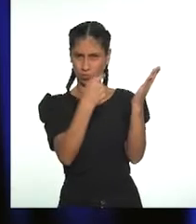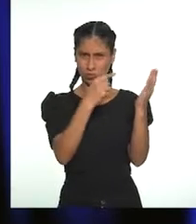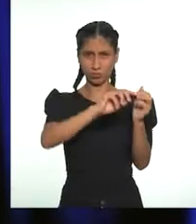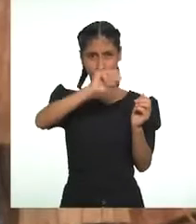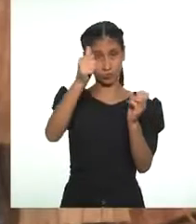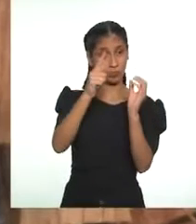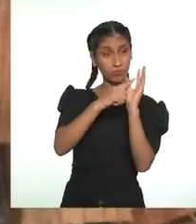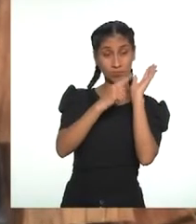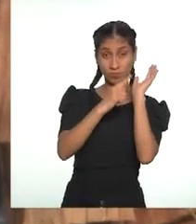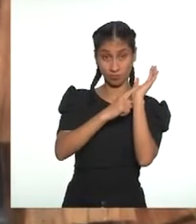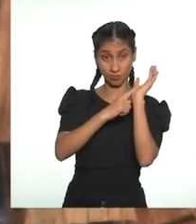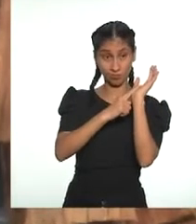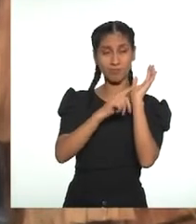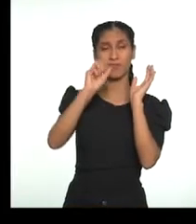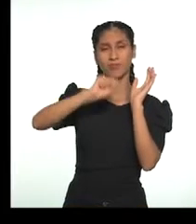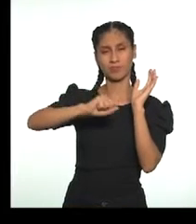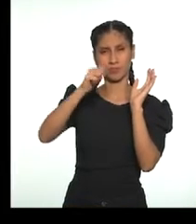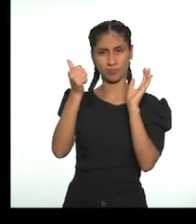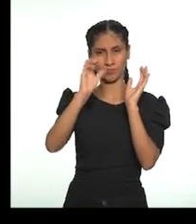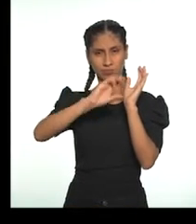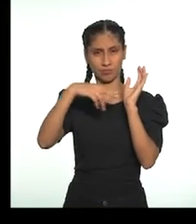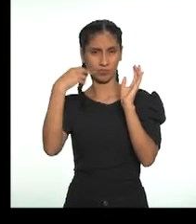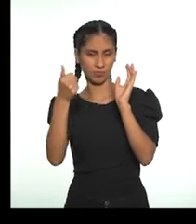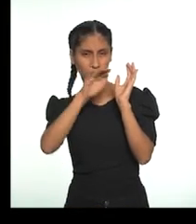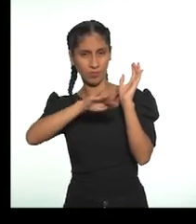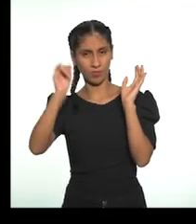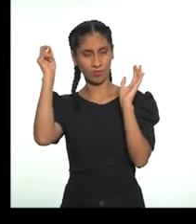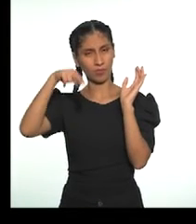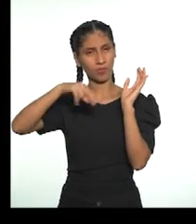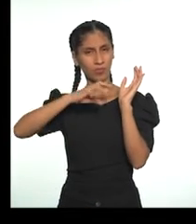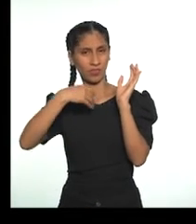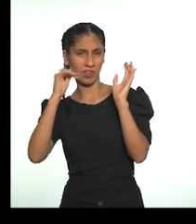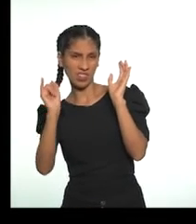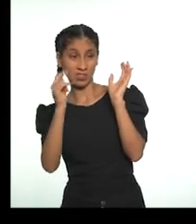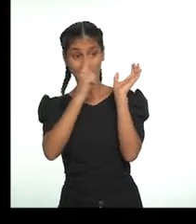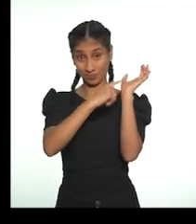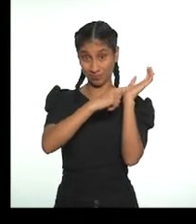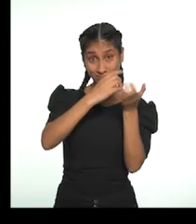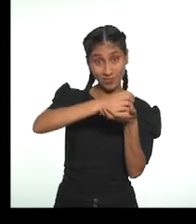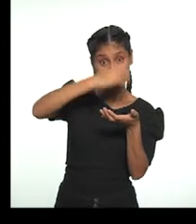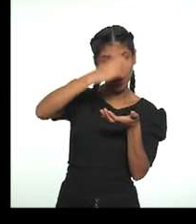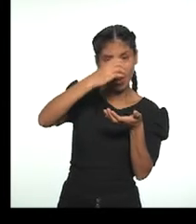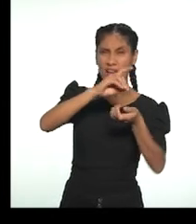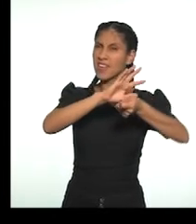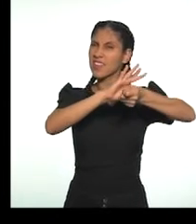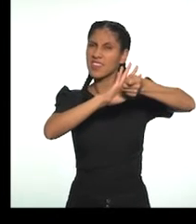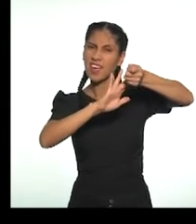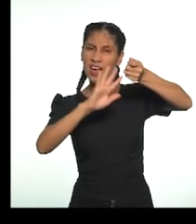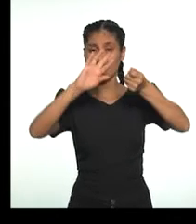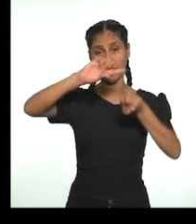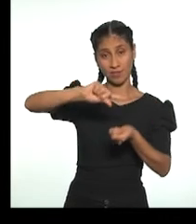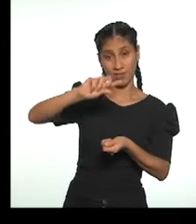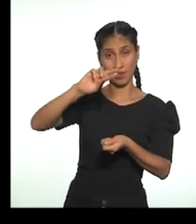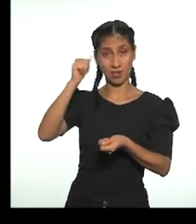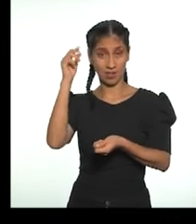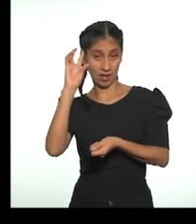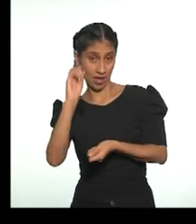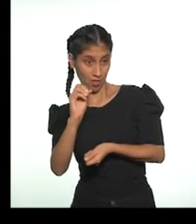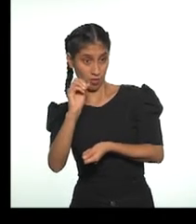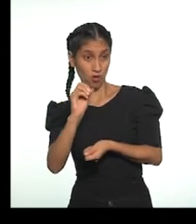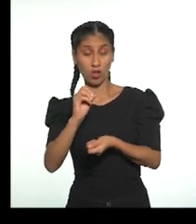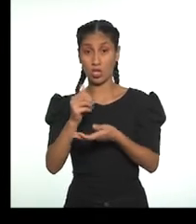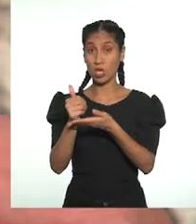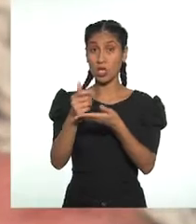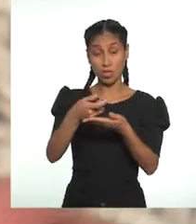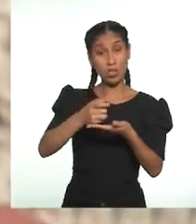Este otro es el Sacha Inchi. Y aquí, en esta botellita, hay sangre de grado, que es